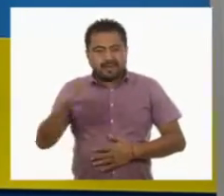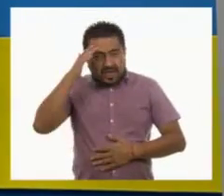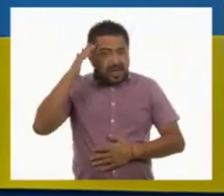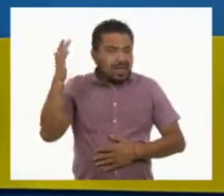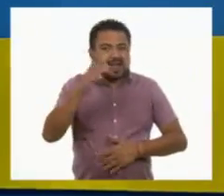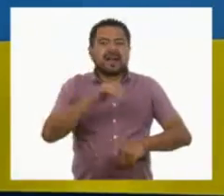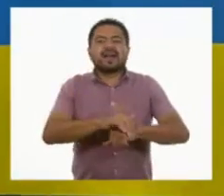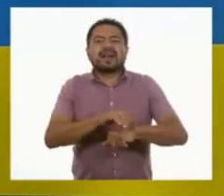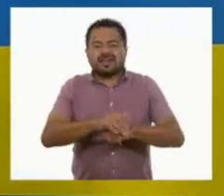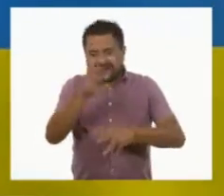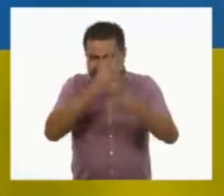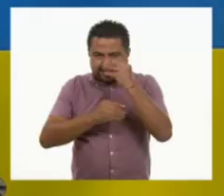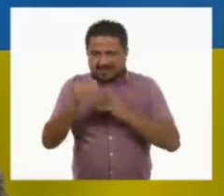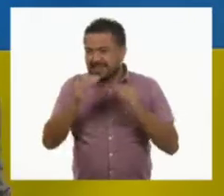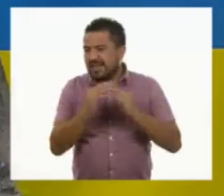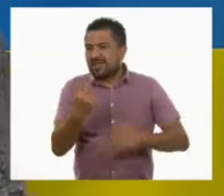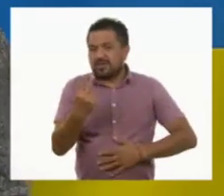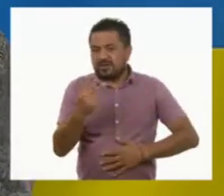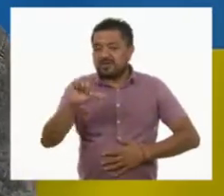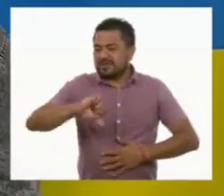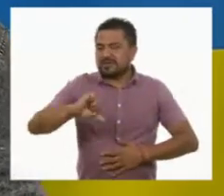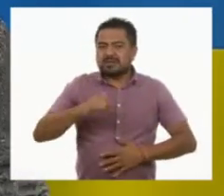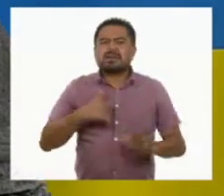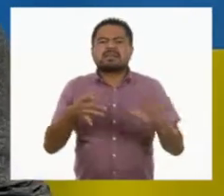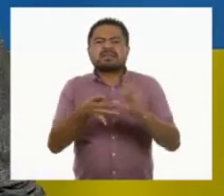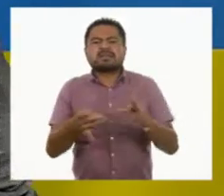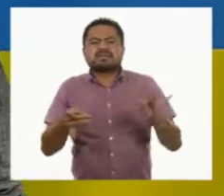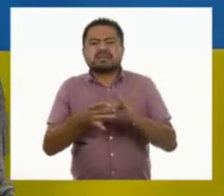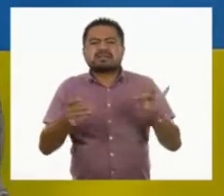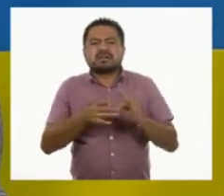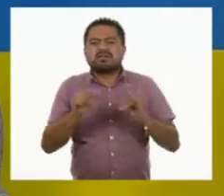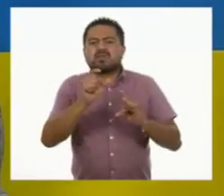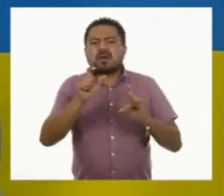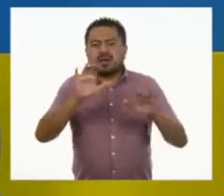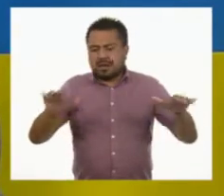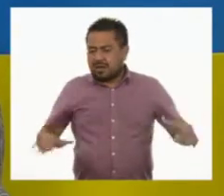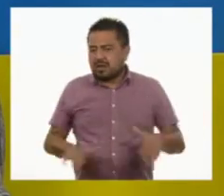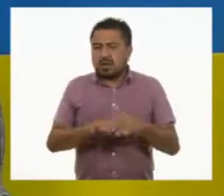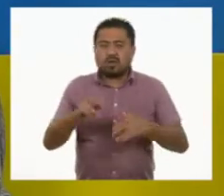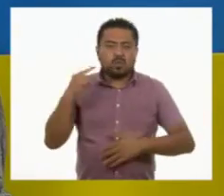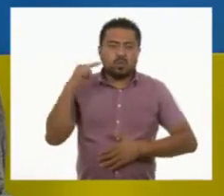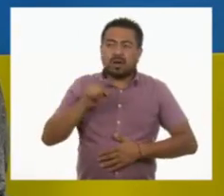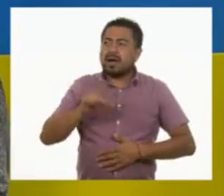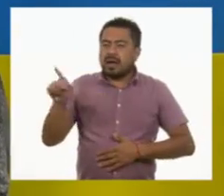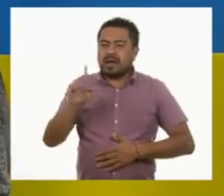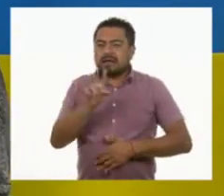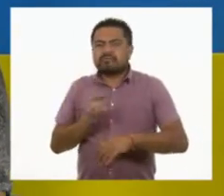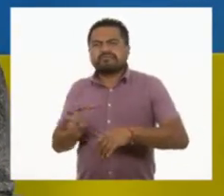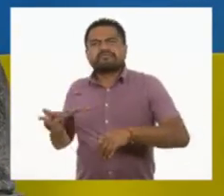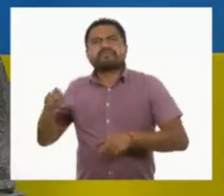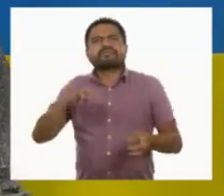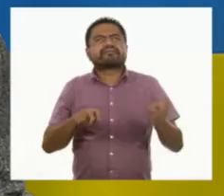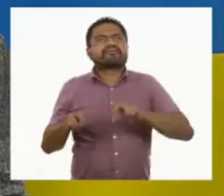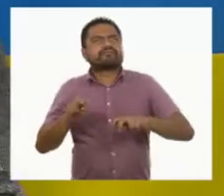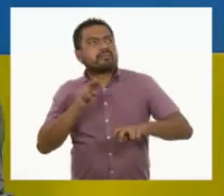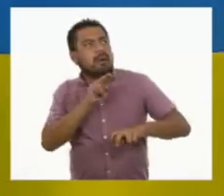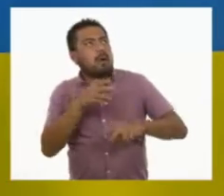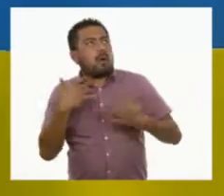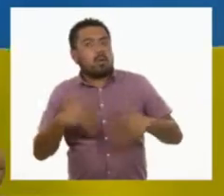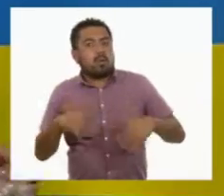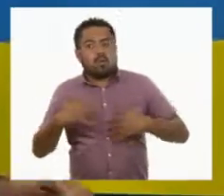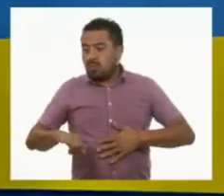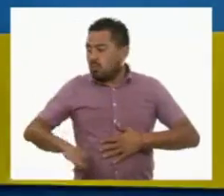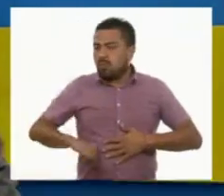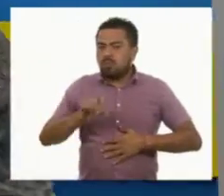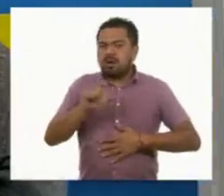Hola, amigas y amigos de Aprende en Casa 2. Les platico que cuando ascendí al volcán Paricutín, encontré algo muy interesante.